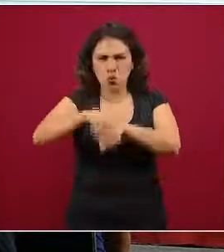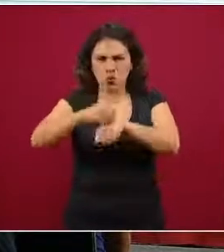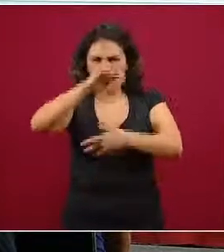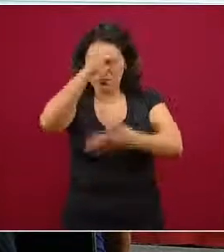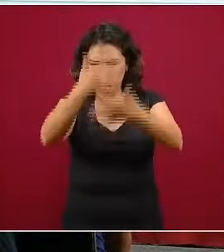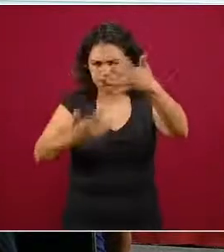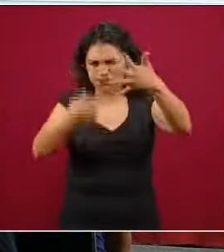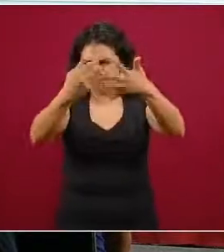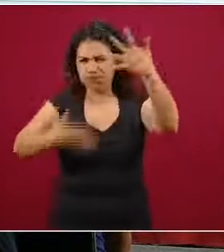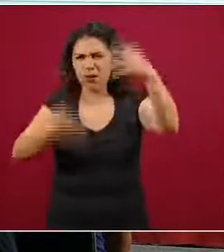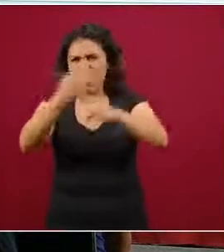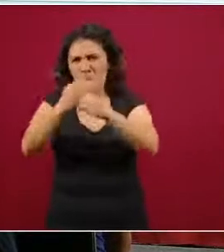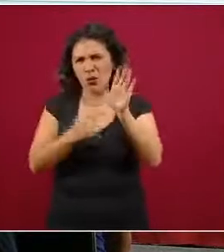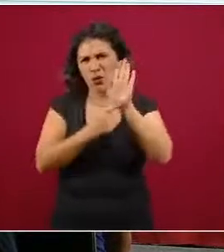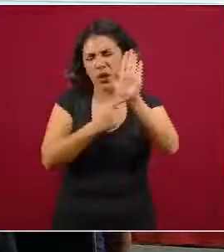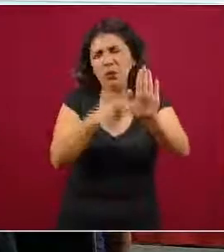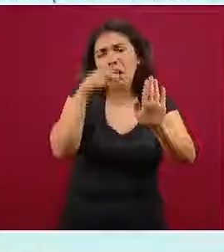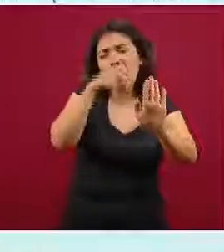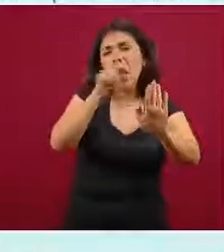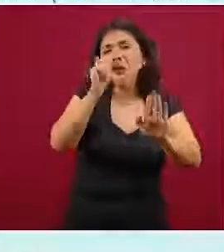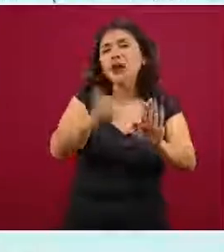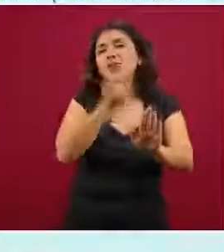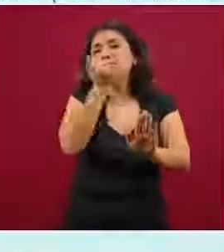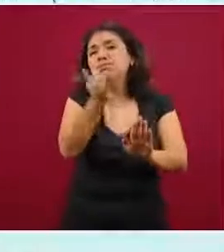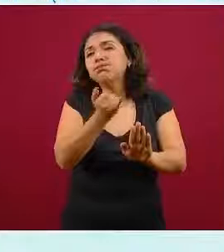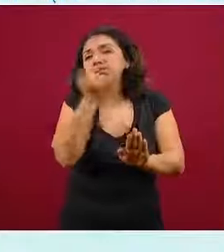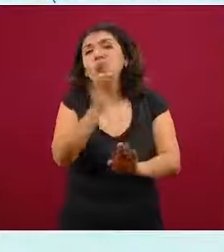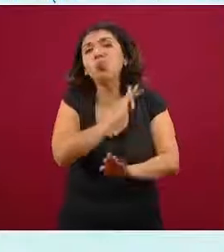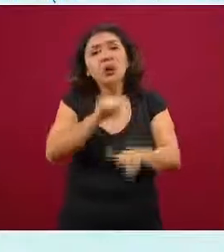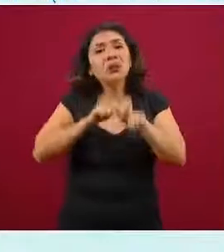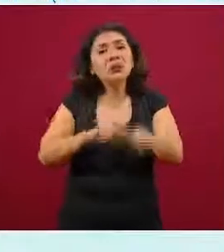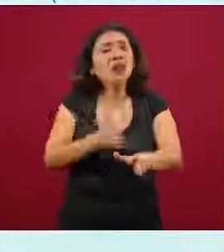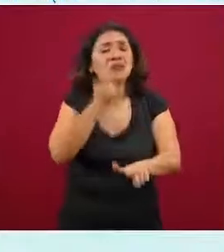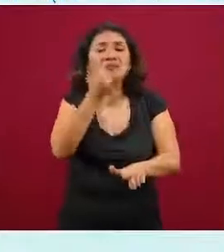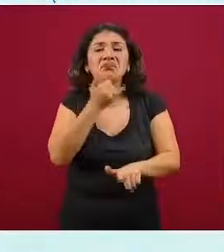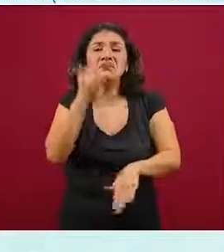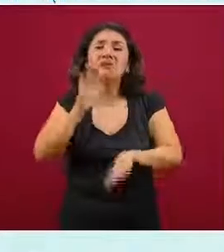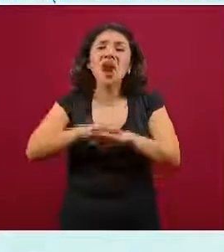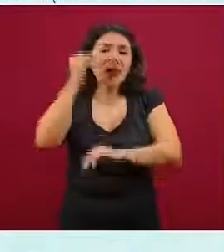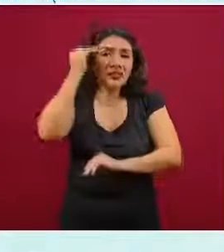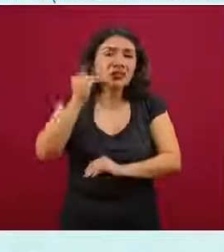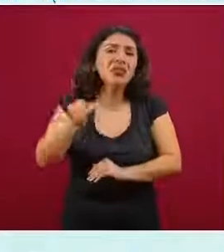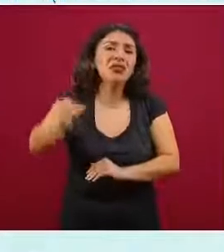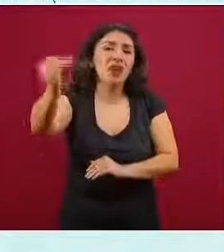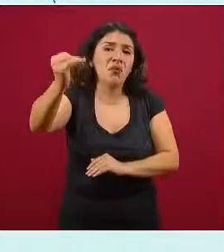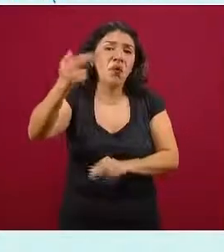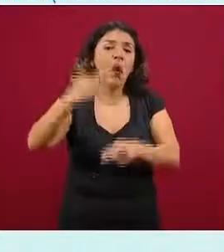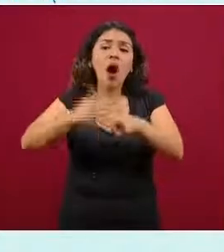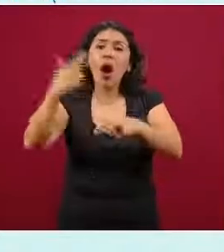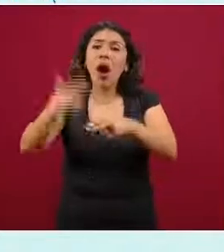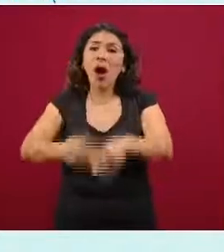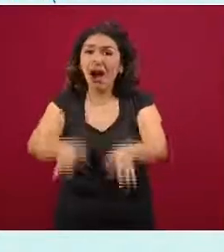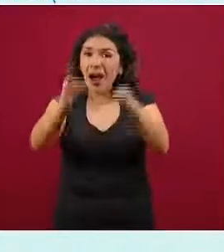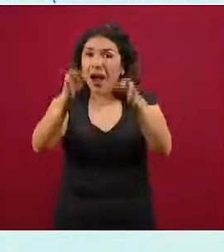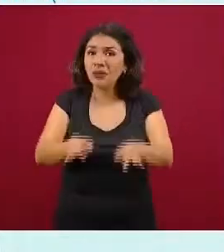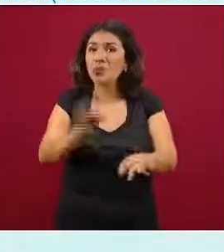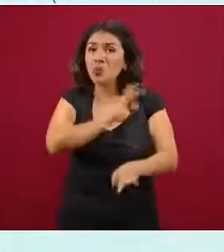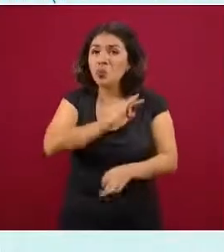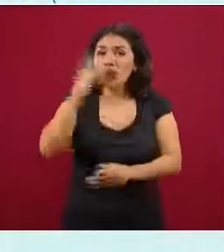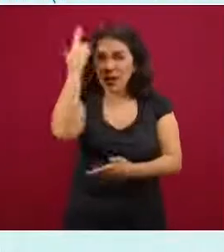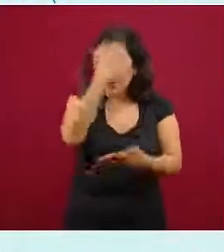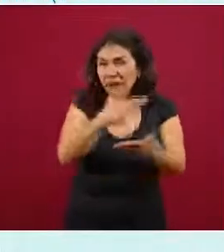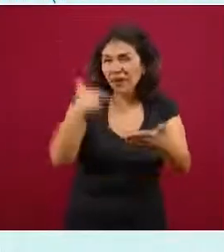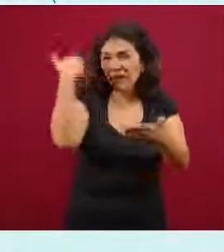entonces tenemos aquí son preliminares y lo van a seguir siendo durante algunos meses hasta que podamos hacer esta